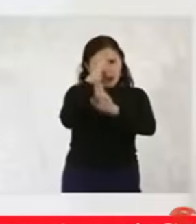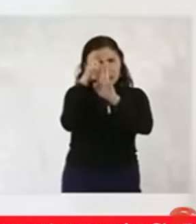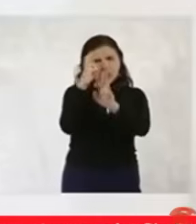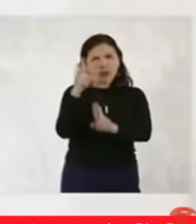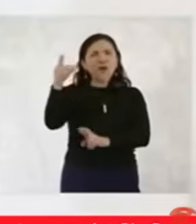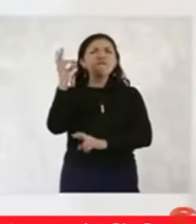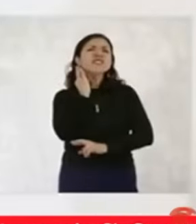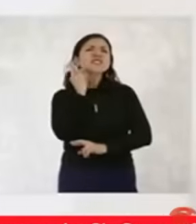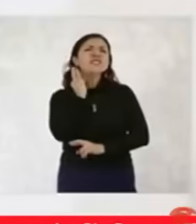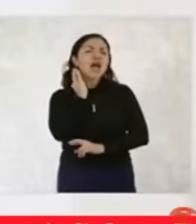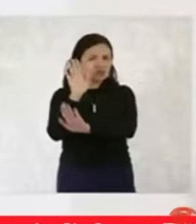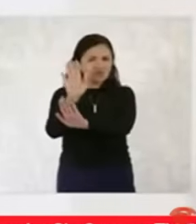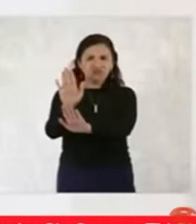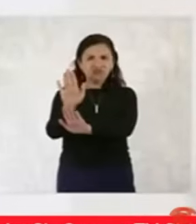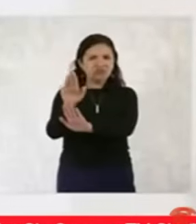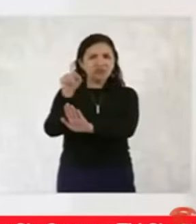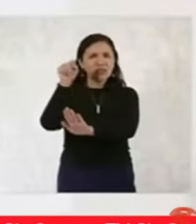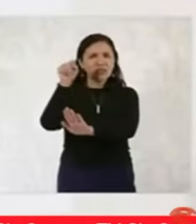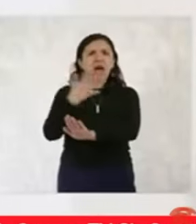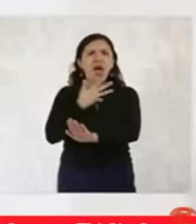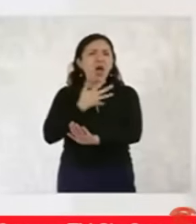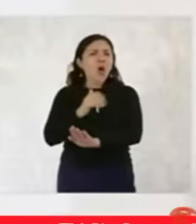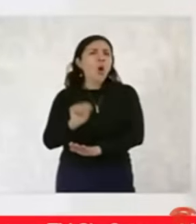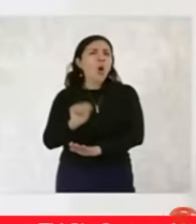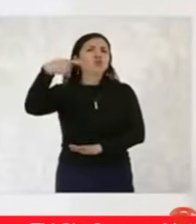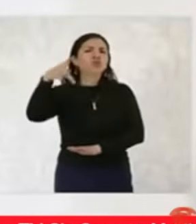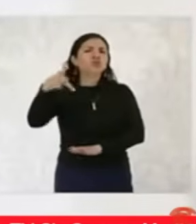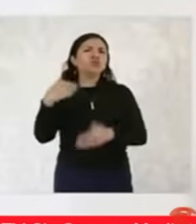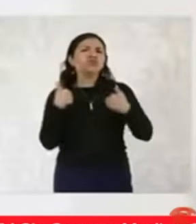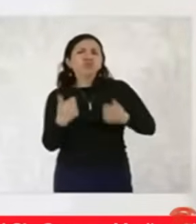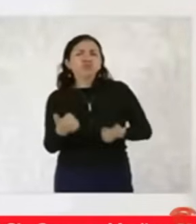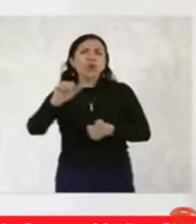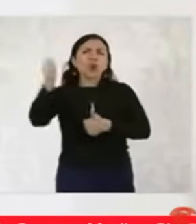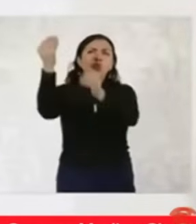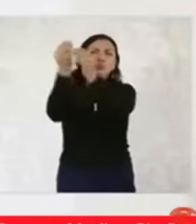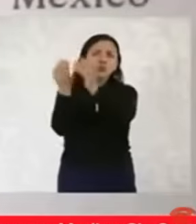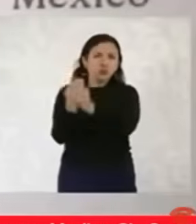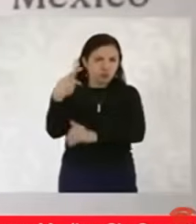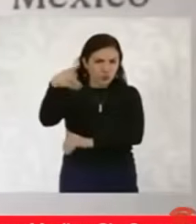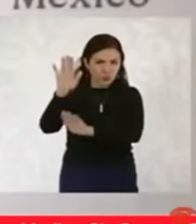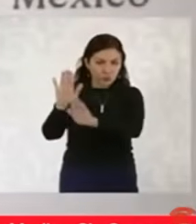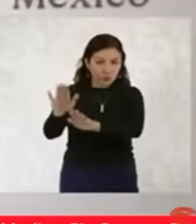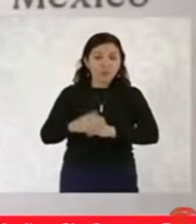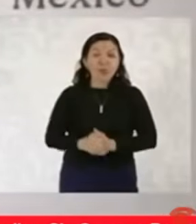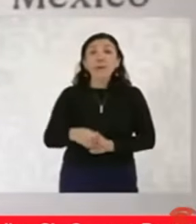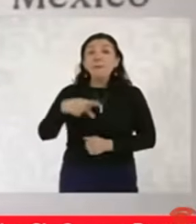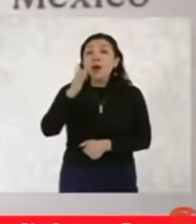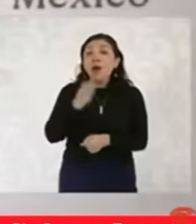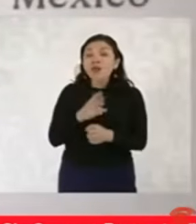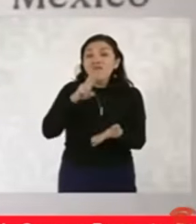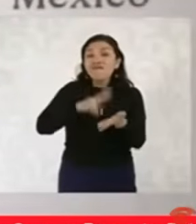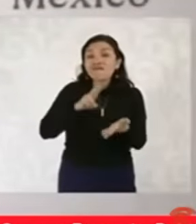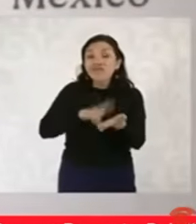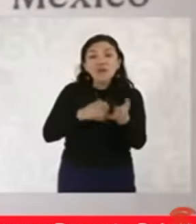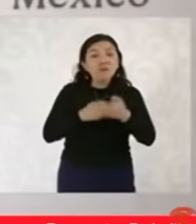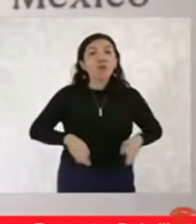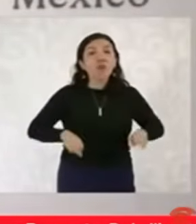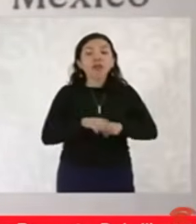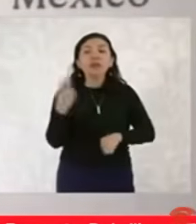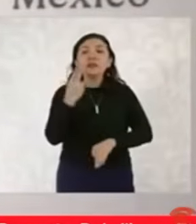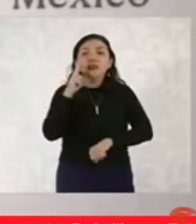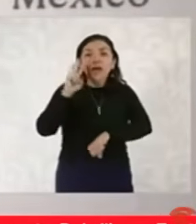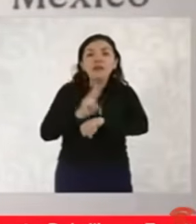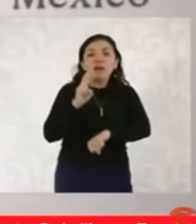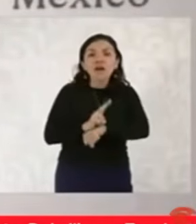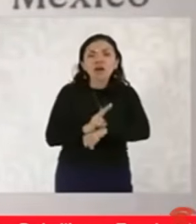la fiscalía que tenía otras interpretaciones y otros casos. Lo que vale la pena es ver cómo